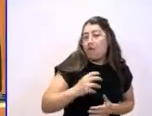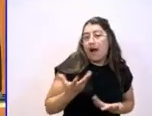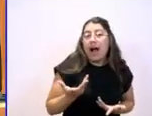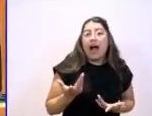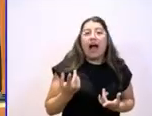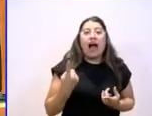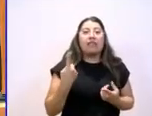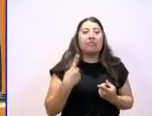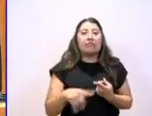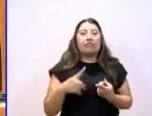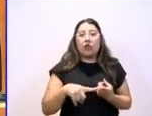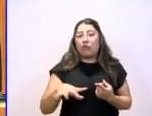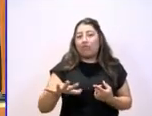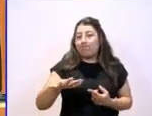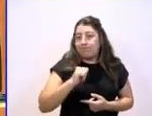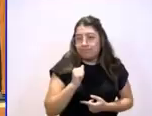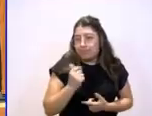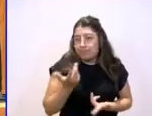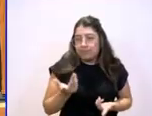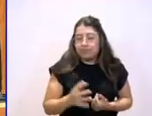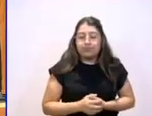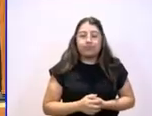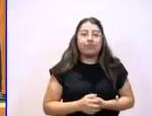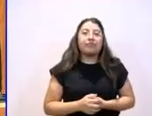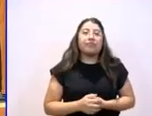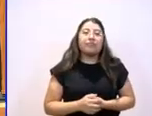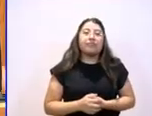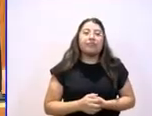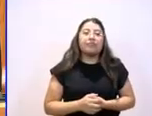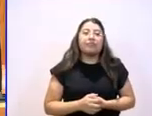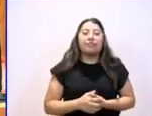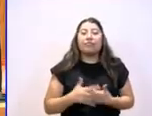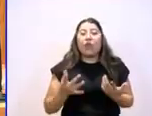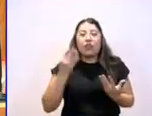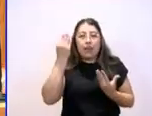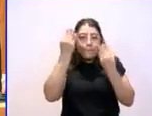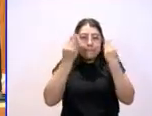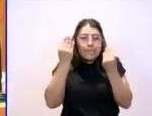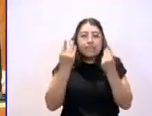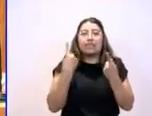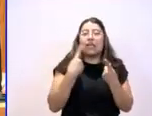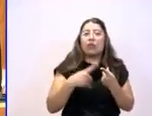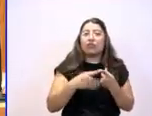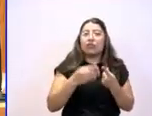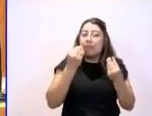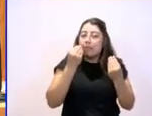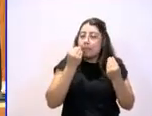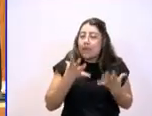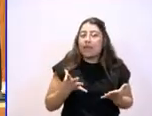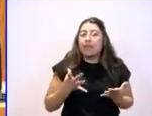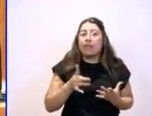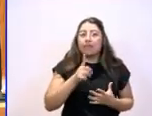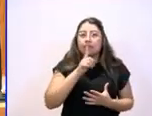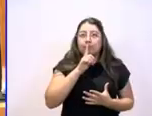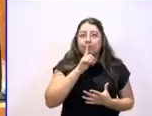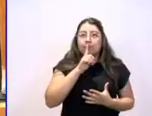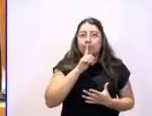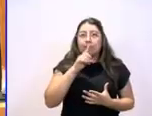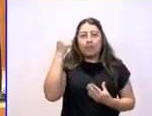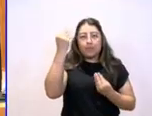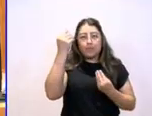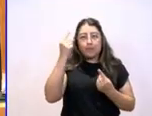les hemos robado. Por lo tanto, hay que pensarlo mucho, hay que taparse la boca mucho antes